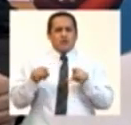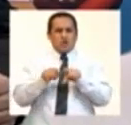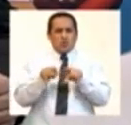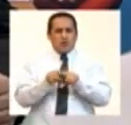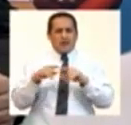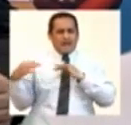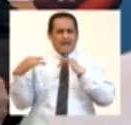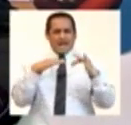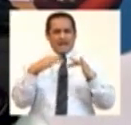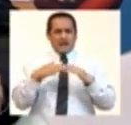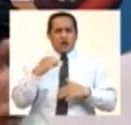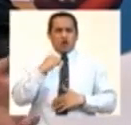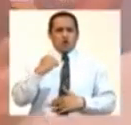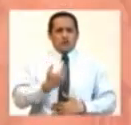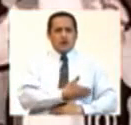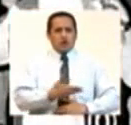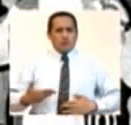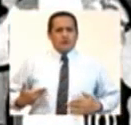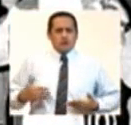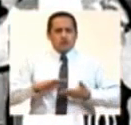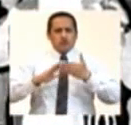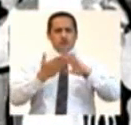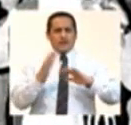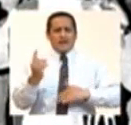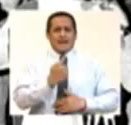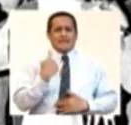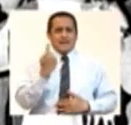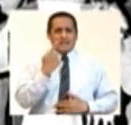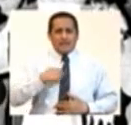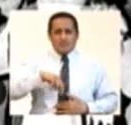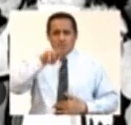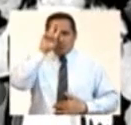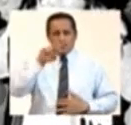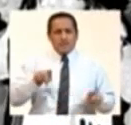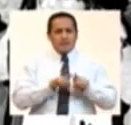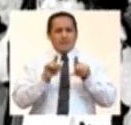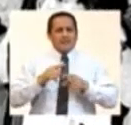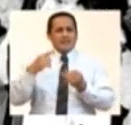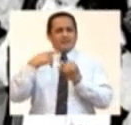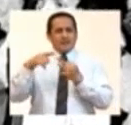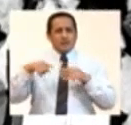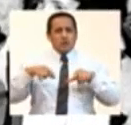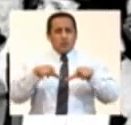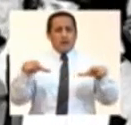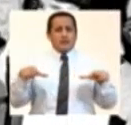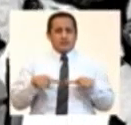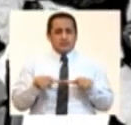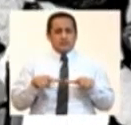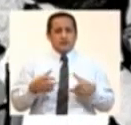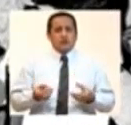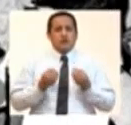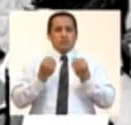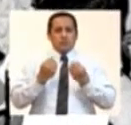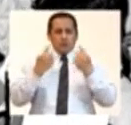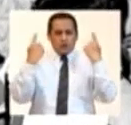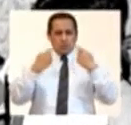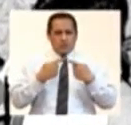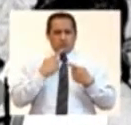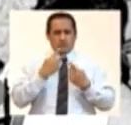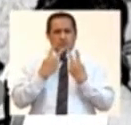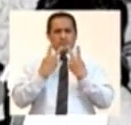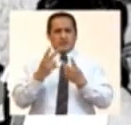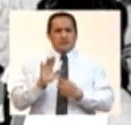emprendieron una guerra en contra del Estado y de la sociedad peruanos desde diferentes flancos, ¿no? Con